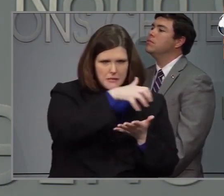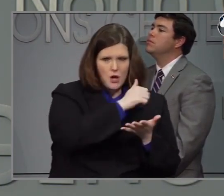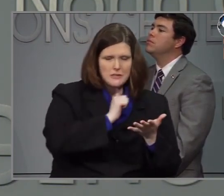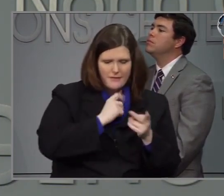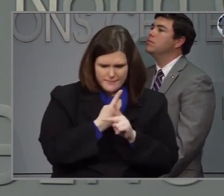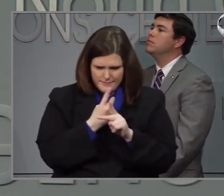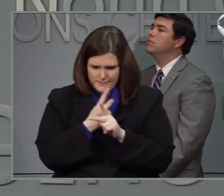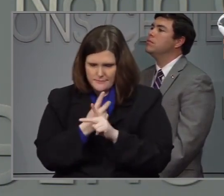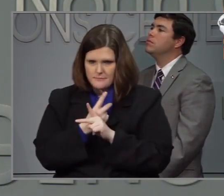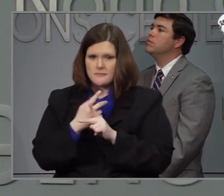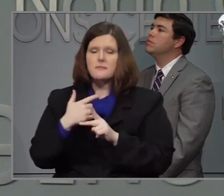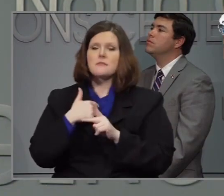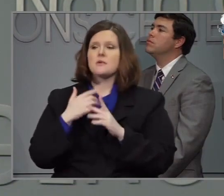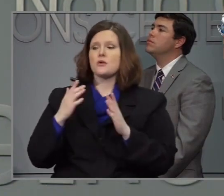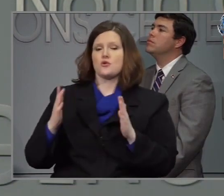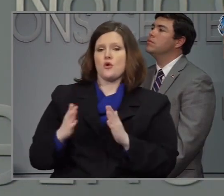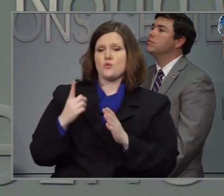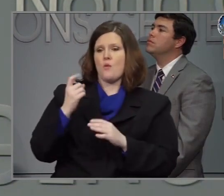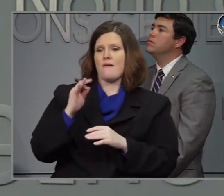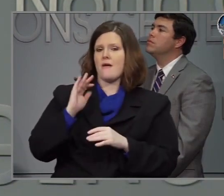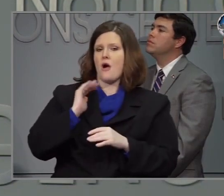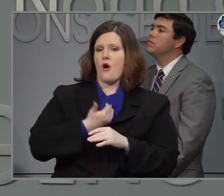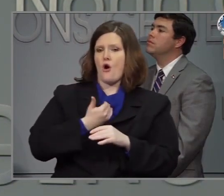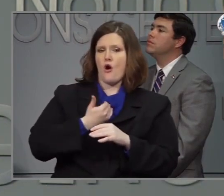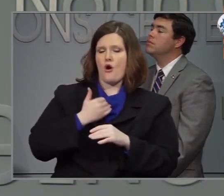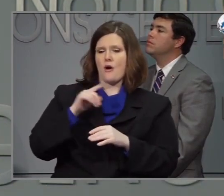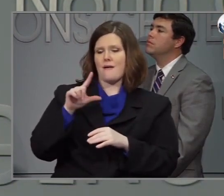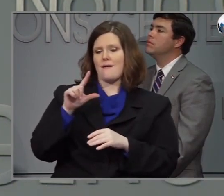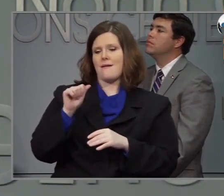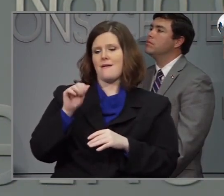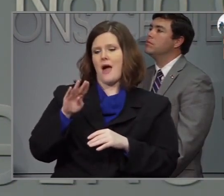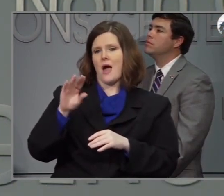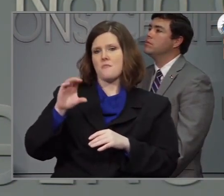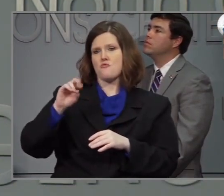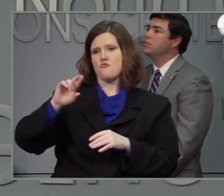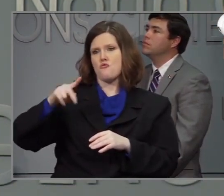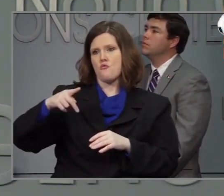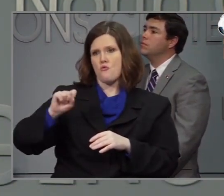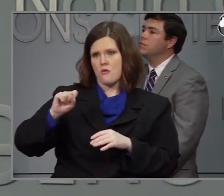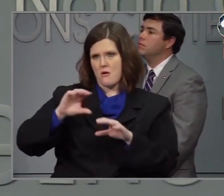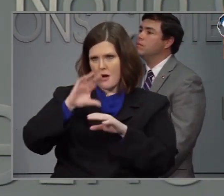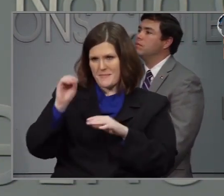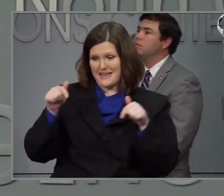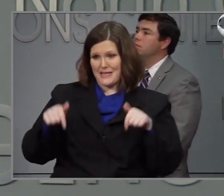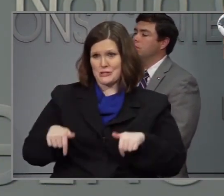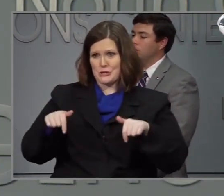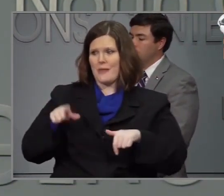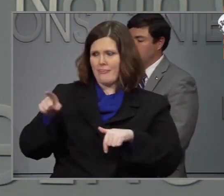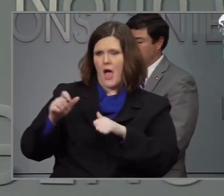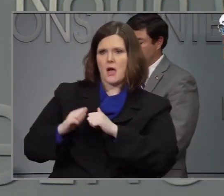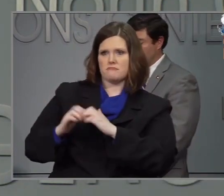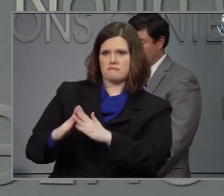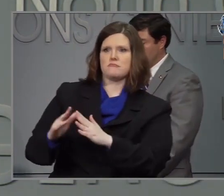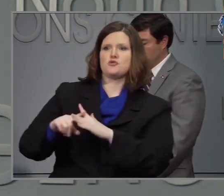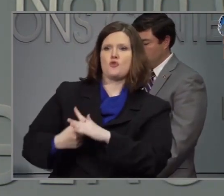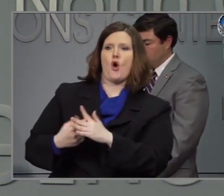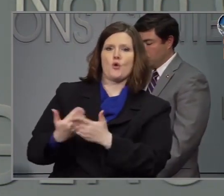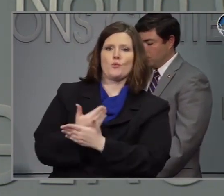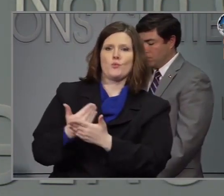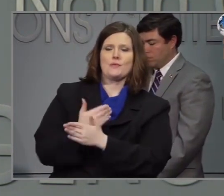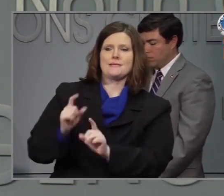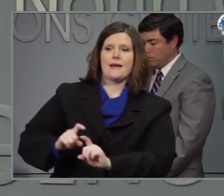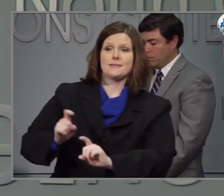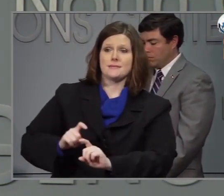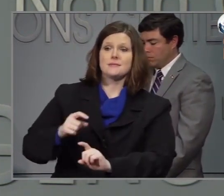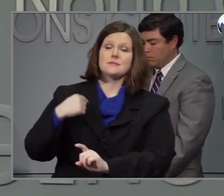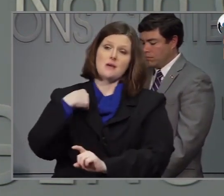nosotros y ahí existe y también la parte les incentiva más para que ellos también pudieran